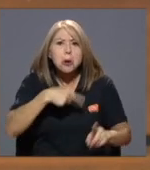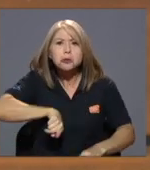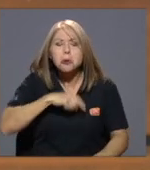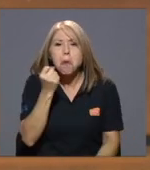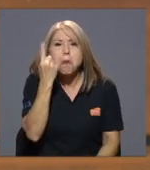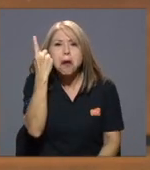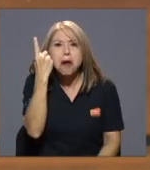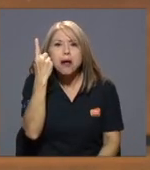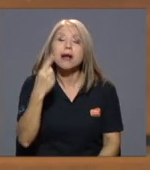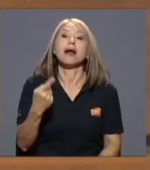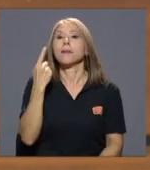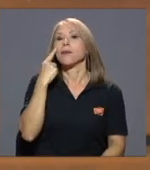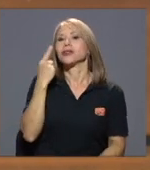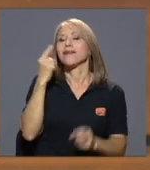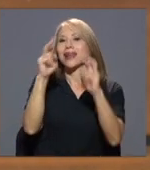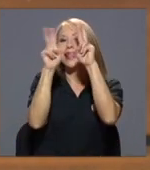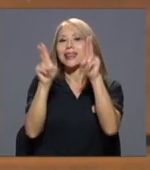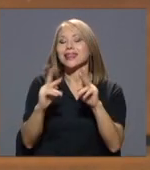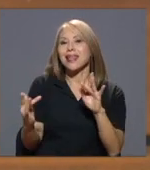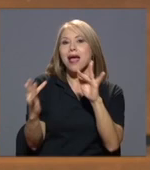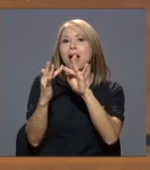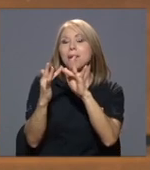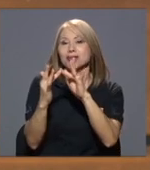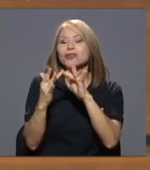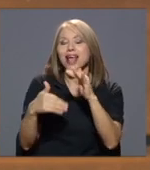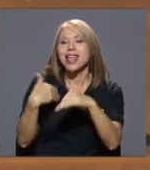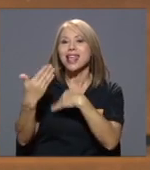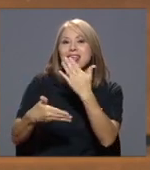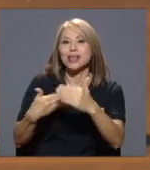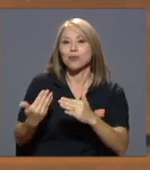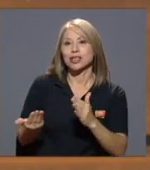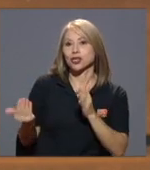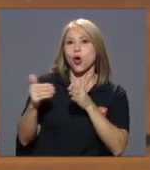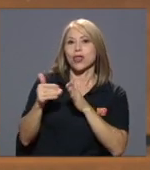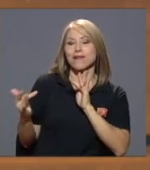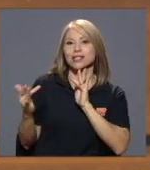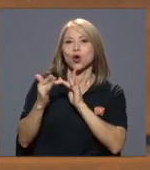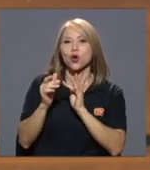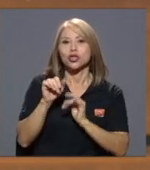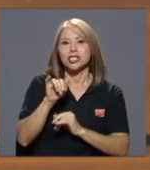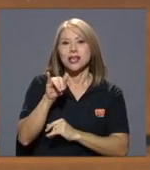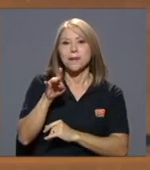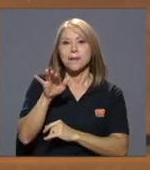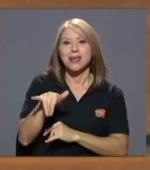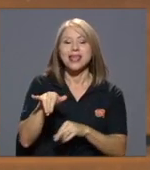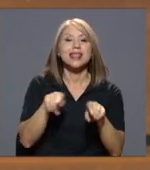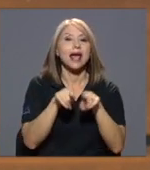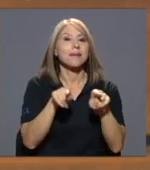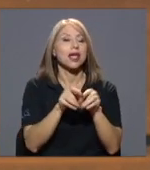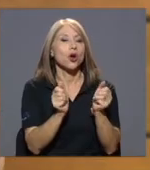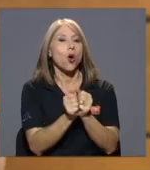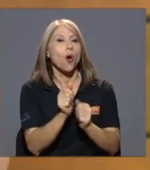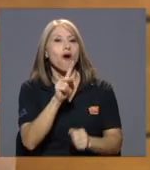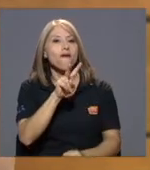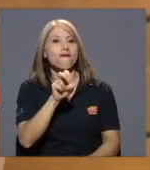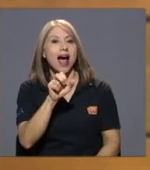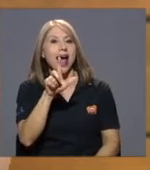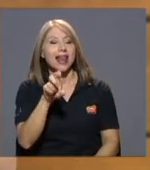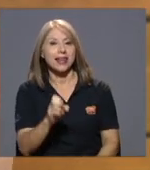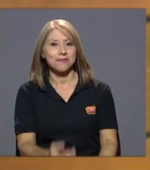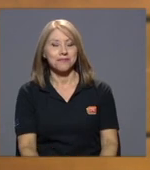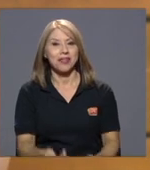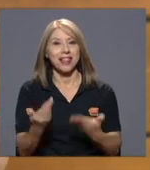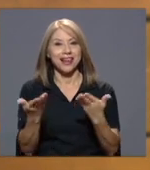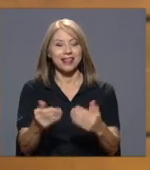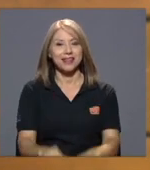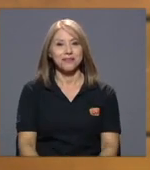que verdaderamente a la ciudadanía le convoca, y volvemos también con Jimmy y por supuesto también con Vale, que tiene una pregunta para don Jimmy. Adelante. Nani. Muchas